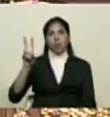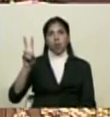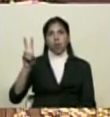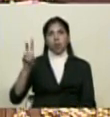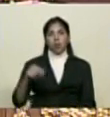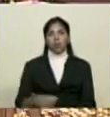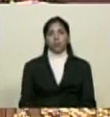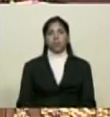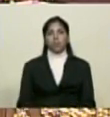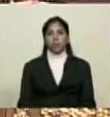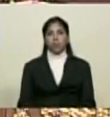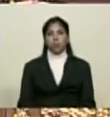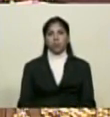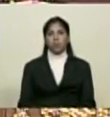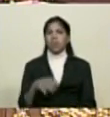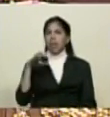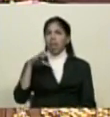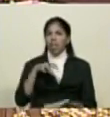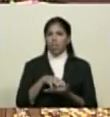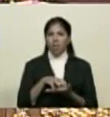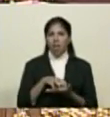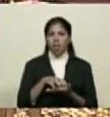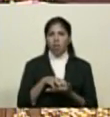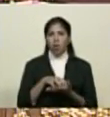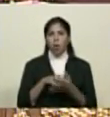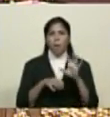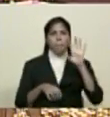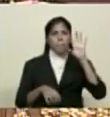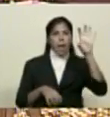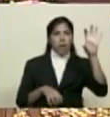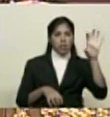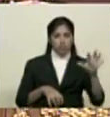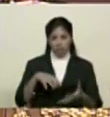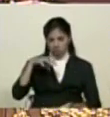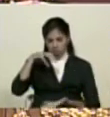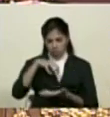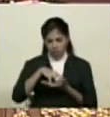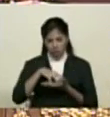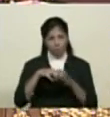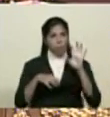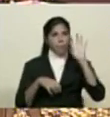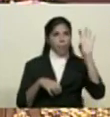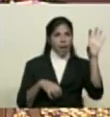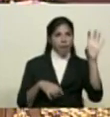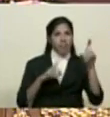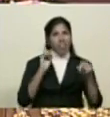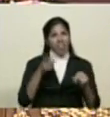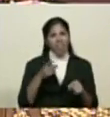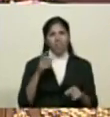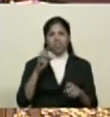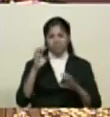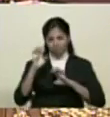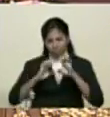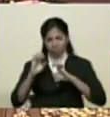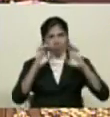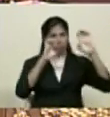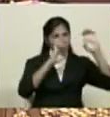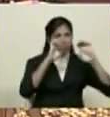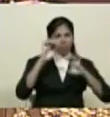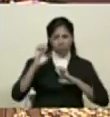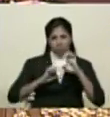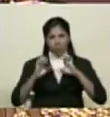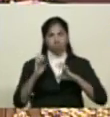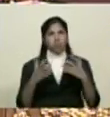debemos retomar el concepto de Estado-Nación, Estado Social de Justicia y de Derecho. Igualmente,